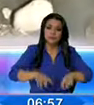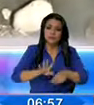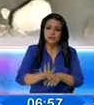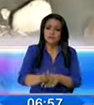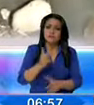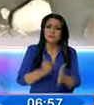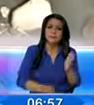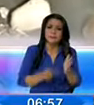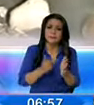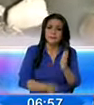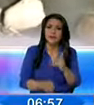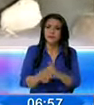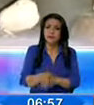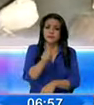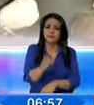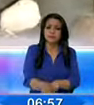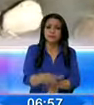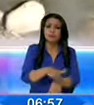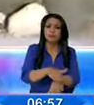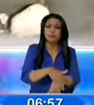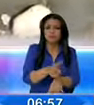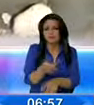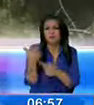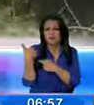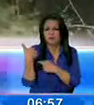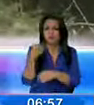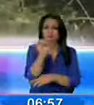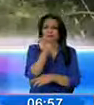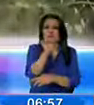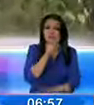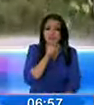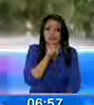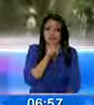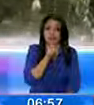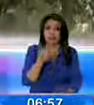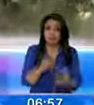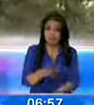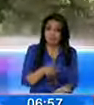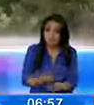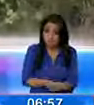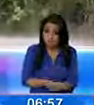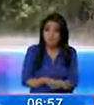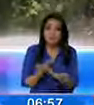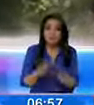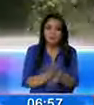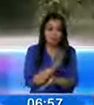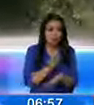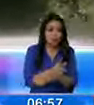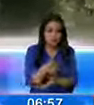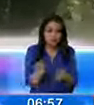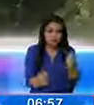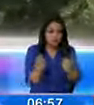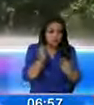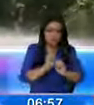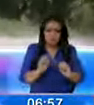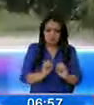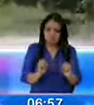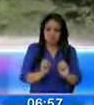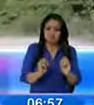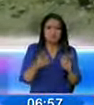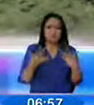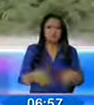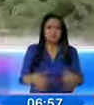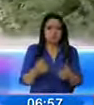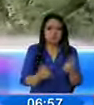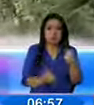saber quién era el responsable del recorrido escolar. Supuestamente cuando regresó de la escuela y ya no encontró el vehículo, la novedad era que